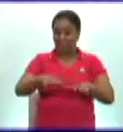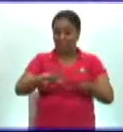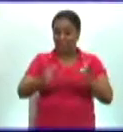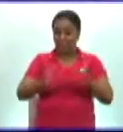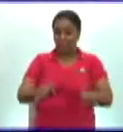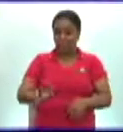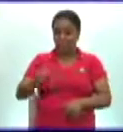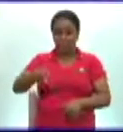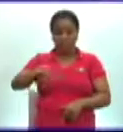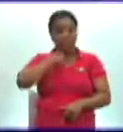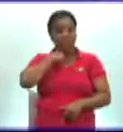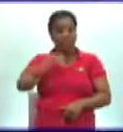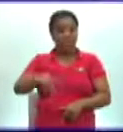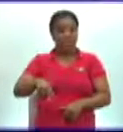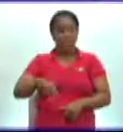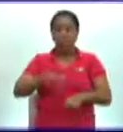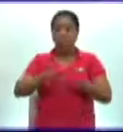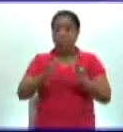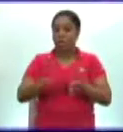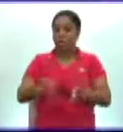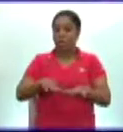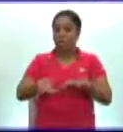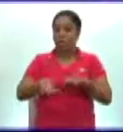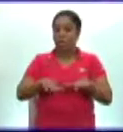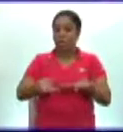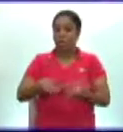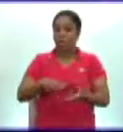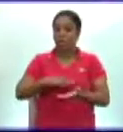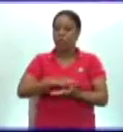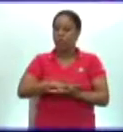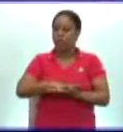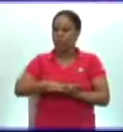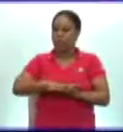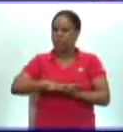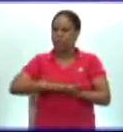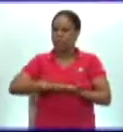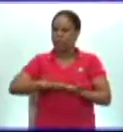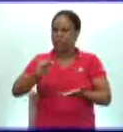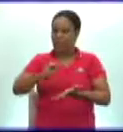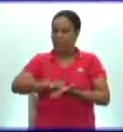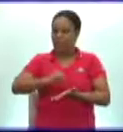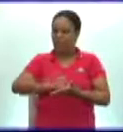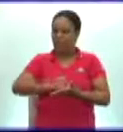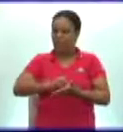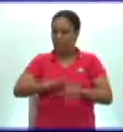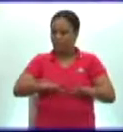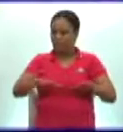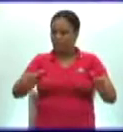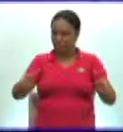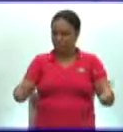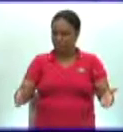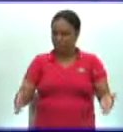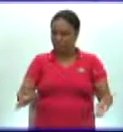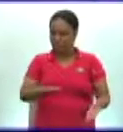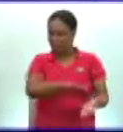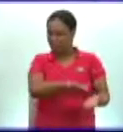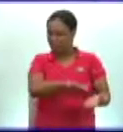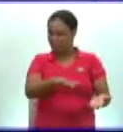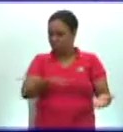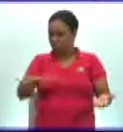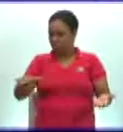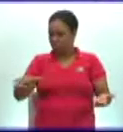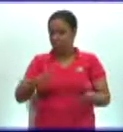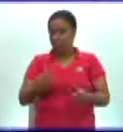este caso, el cuerpo se movía por la mesa, una superficie bastante lisa, pero cogíamos una tabla de